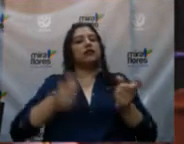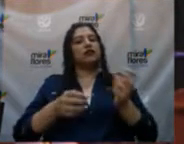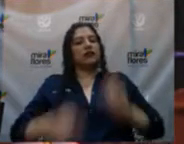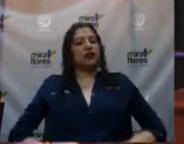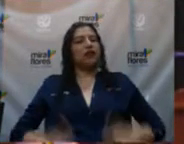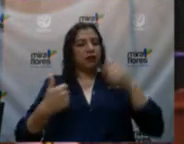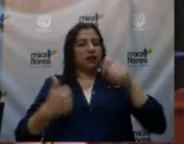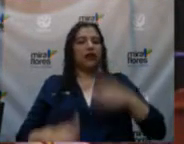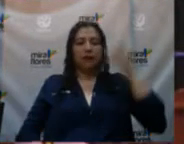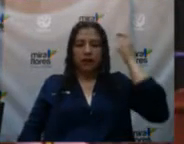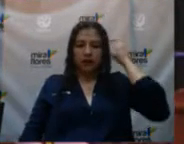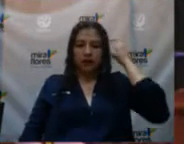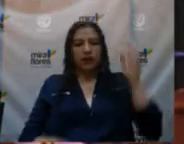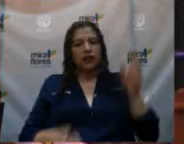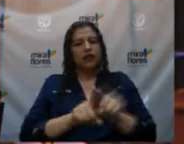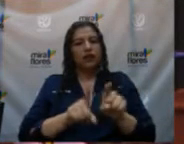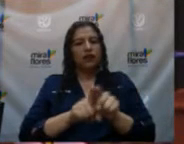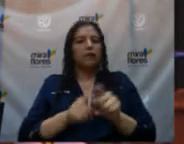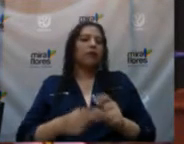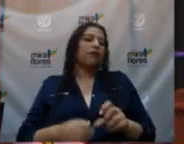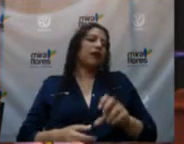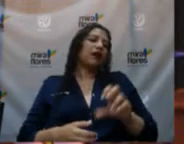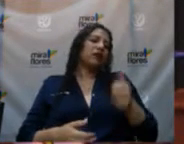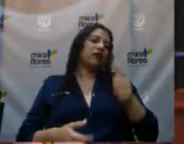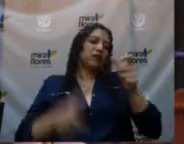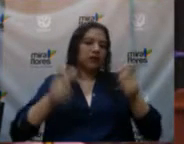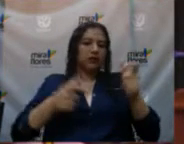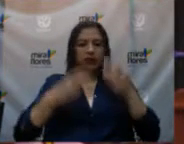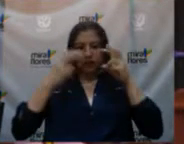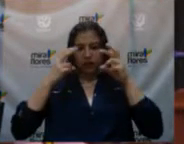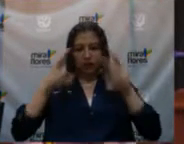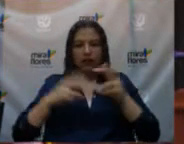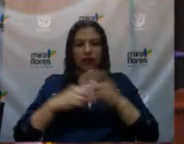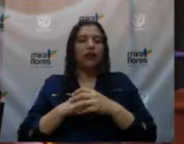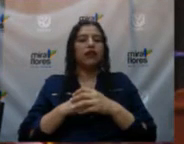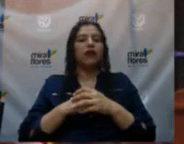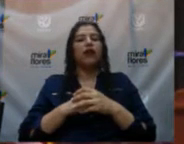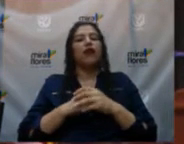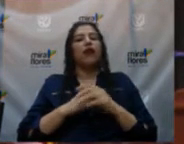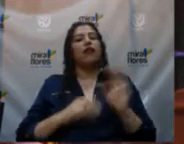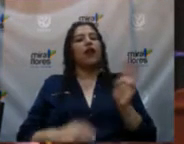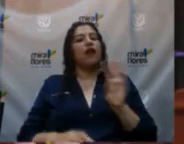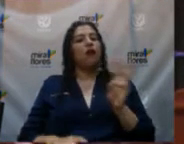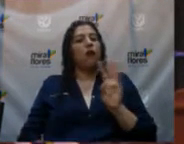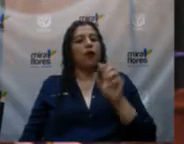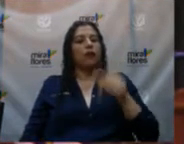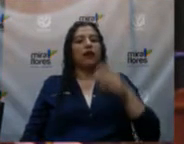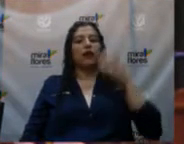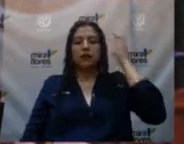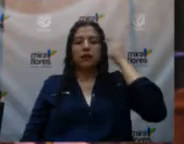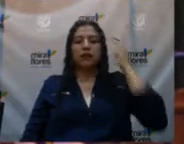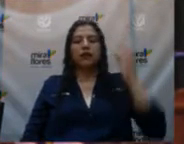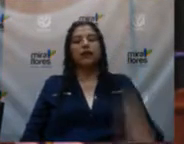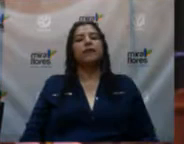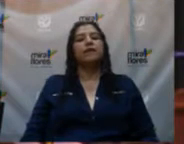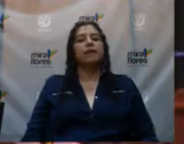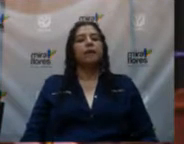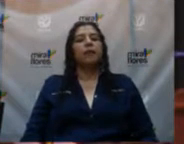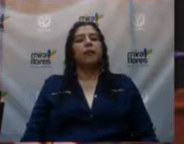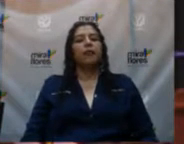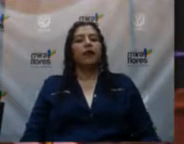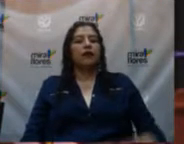y también para la comunidad del distrito que nos está viendo a través de los canales de la municipalidad. Señor